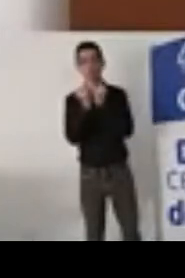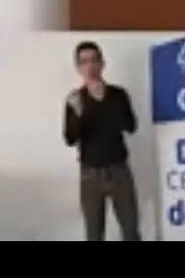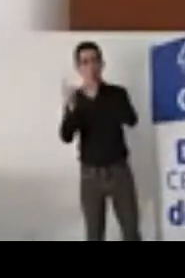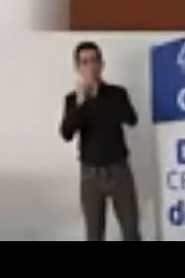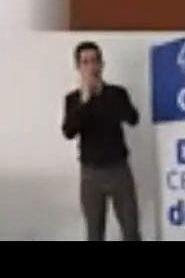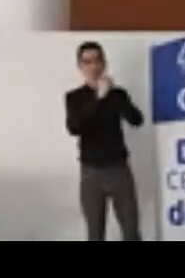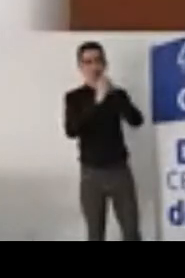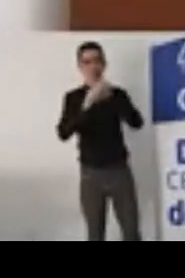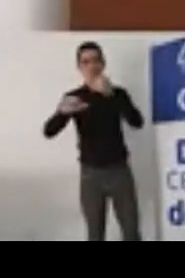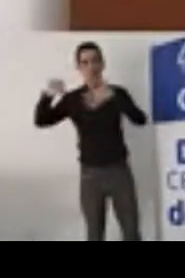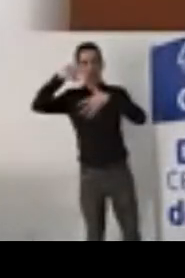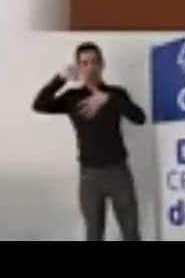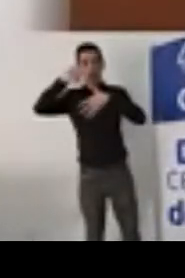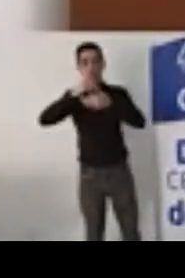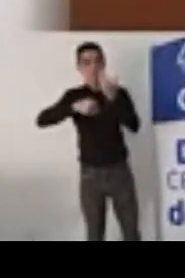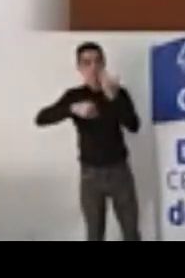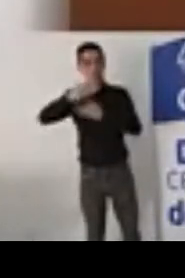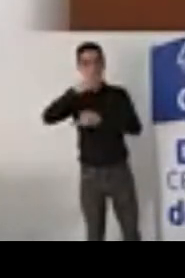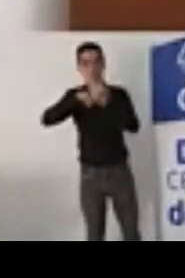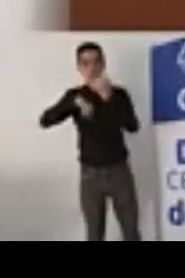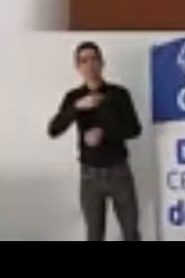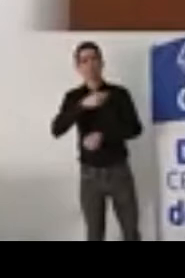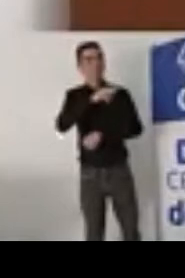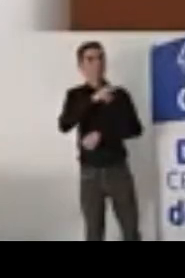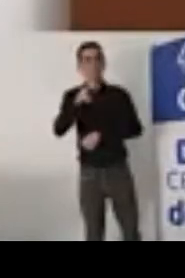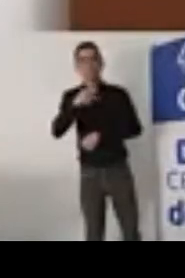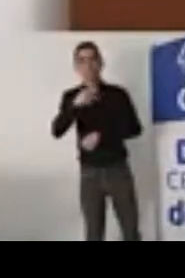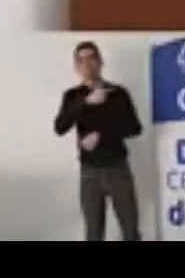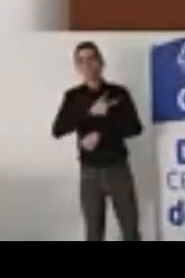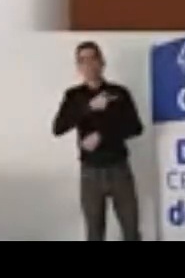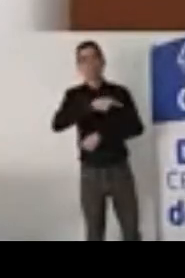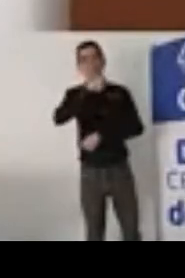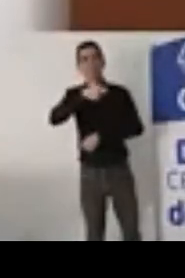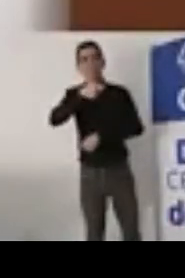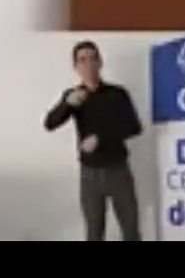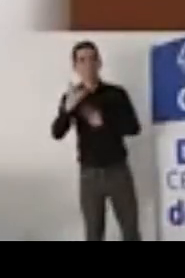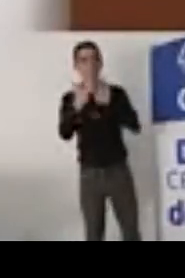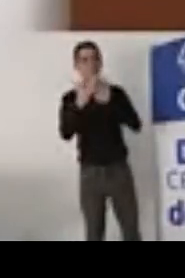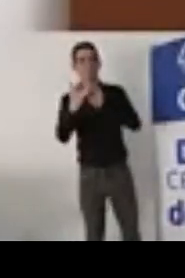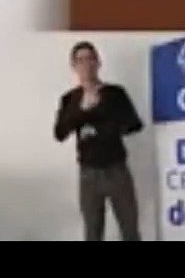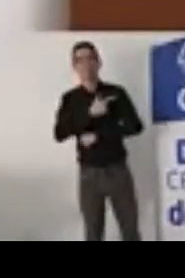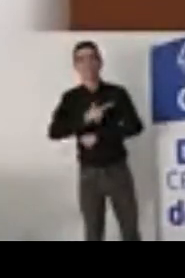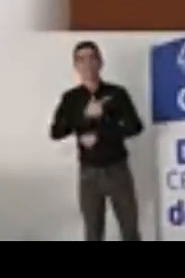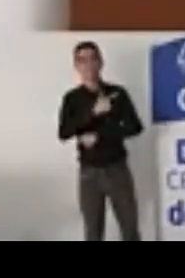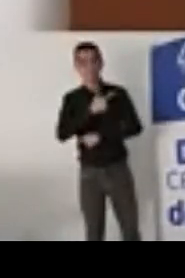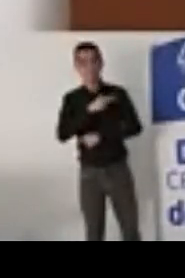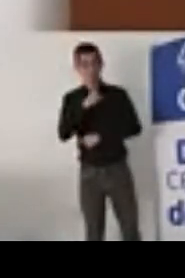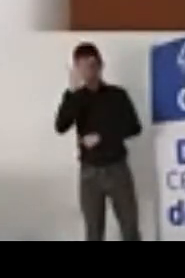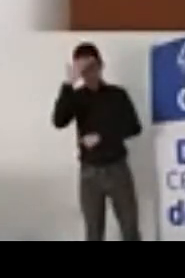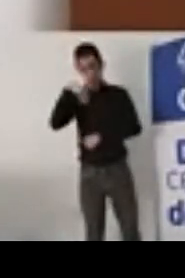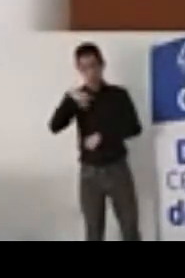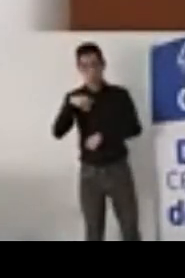un gusto tenerlo con nosotros nuevamente. Como saben, ya es el tercer espacio de diálogos por la inclusión